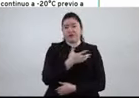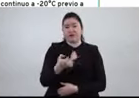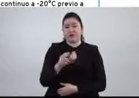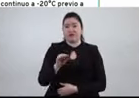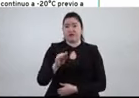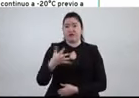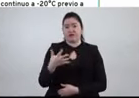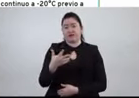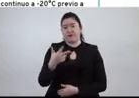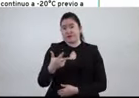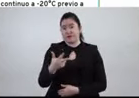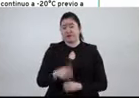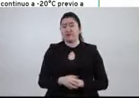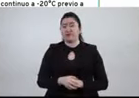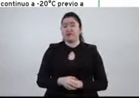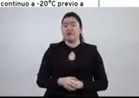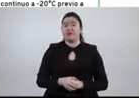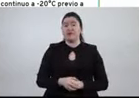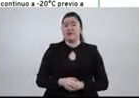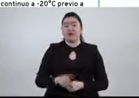61.598, Xochimilco